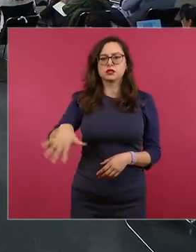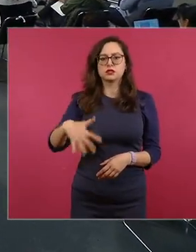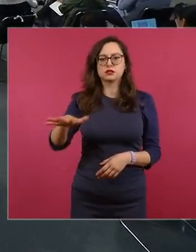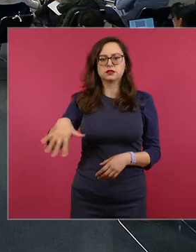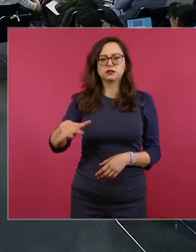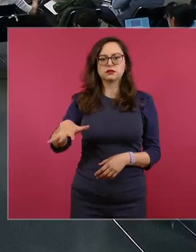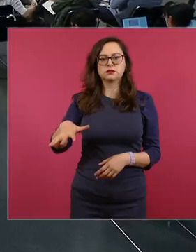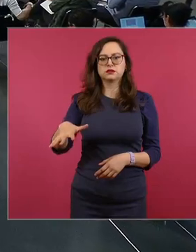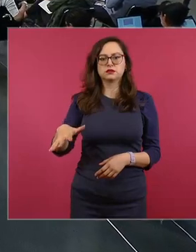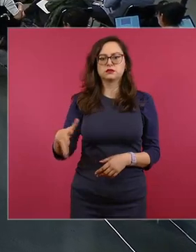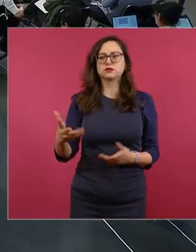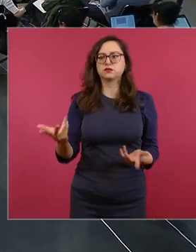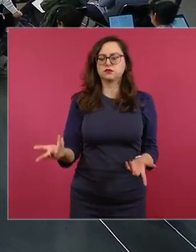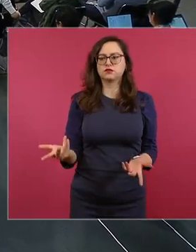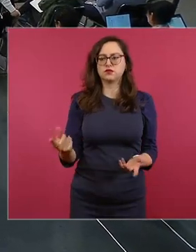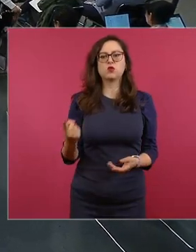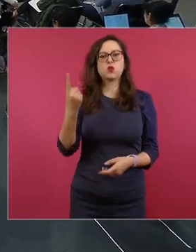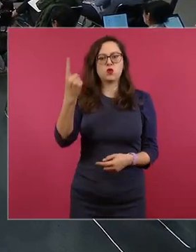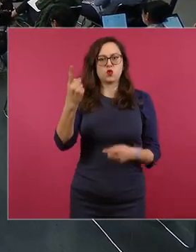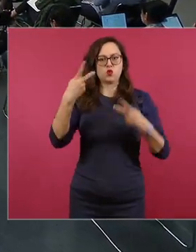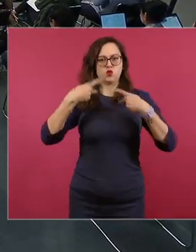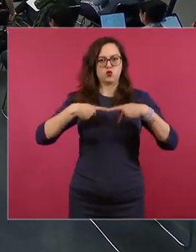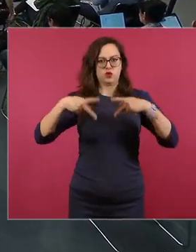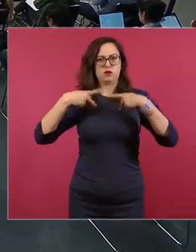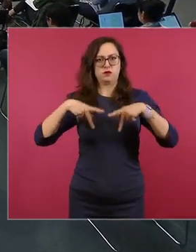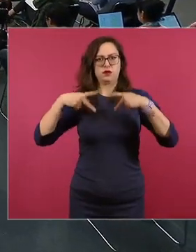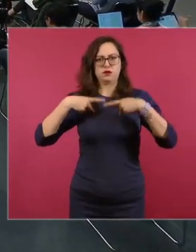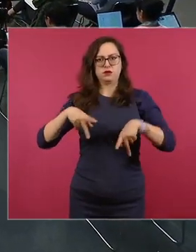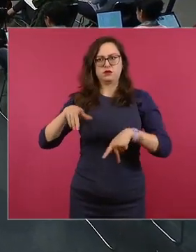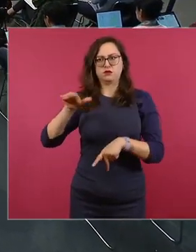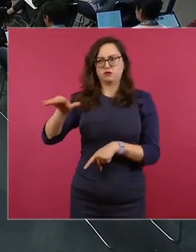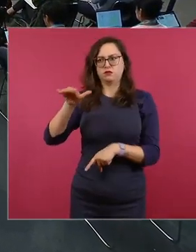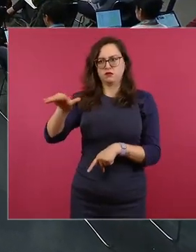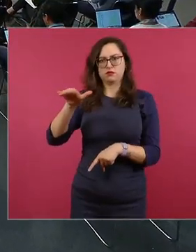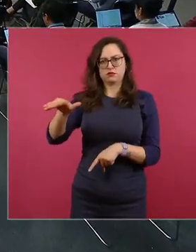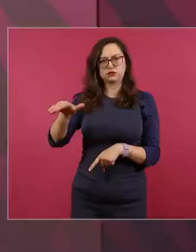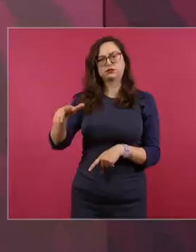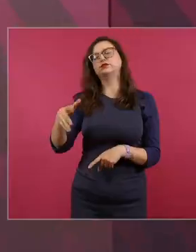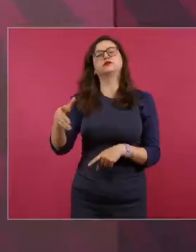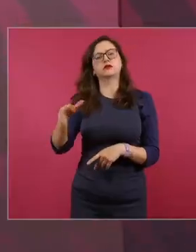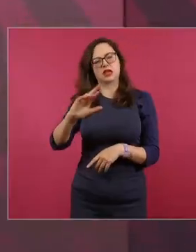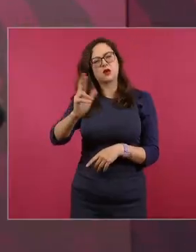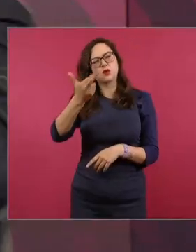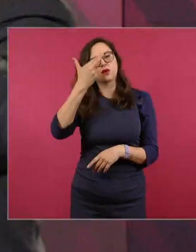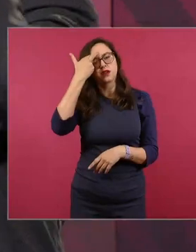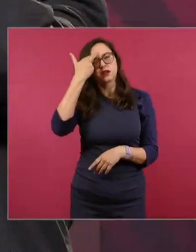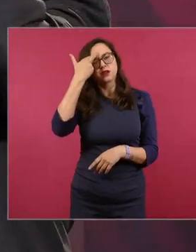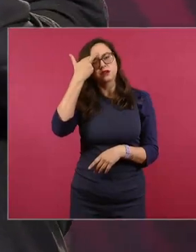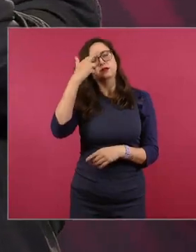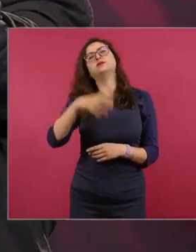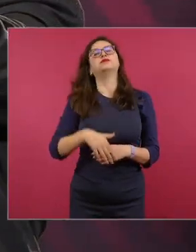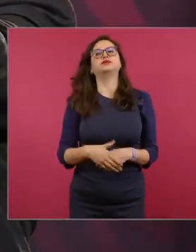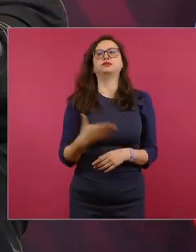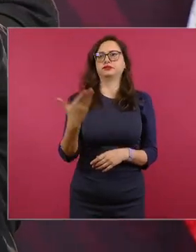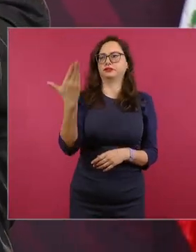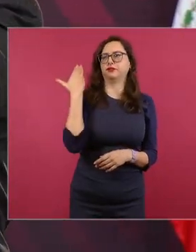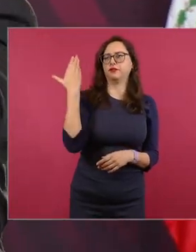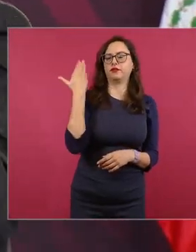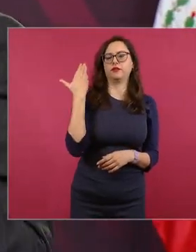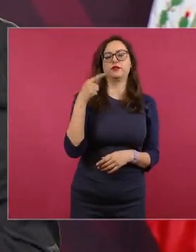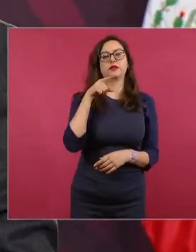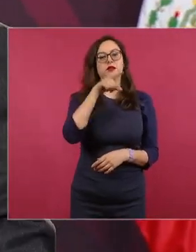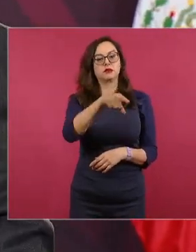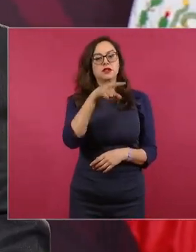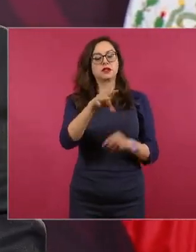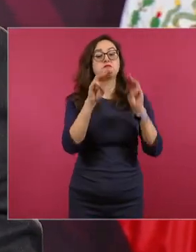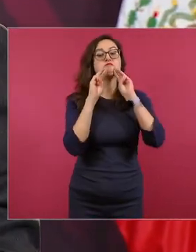de que antes de que se liberara al hermano de este jefe famoso de la